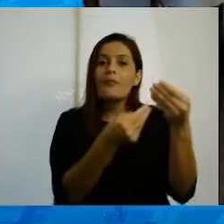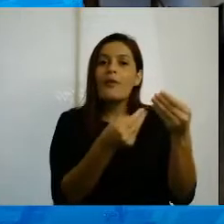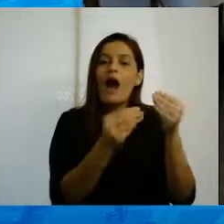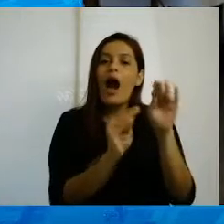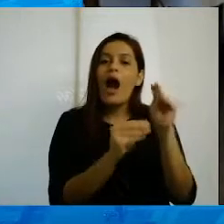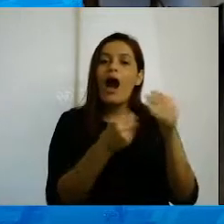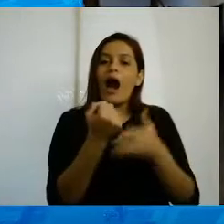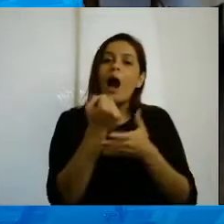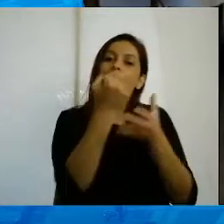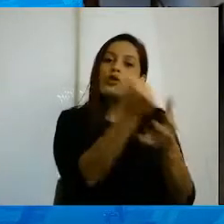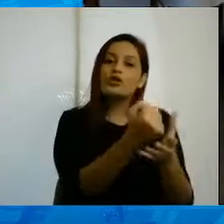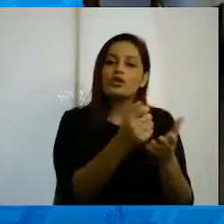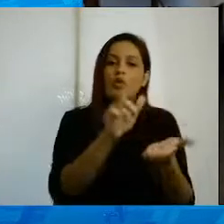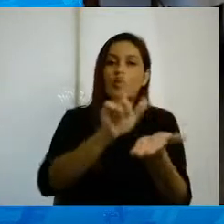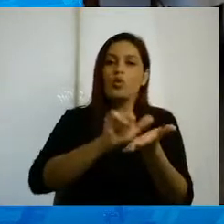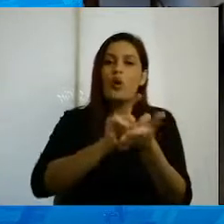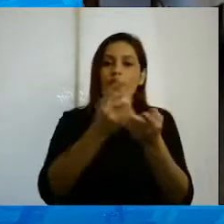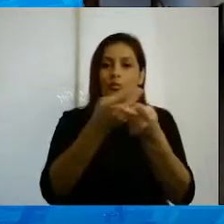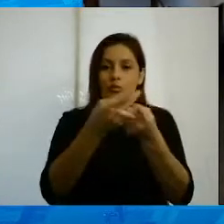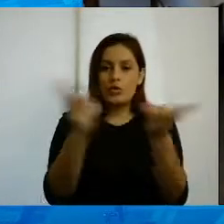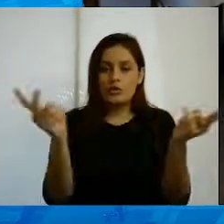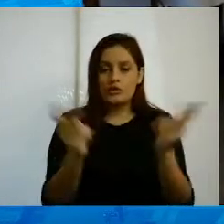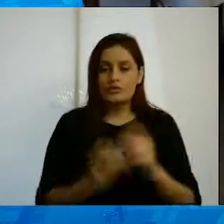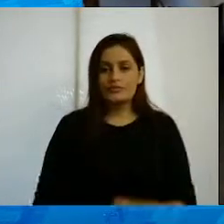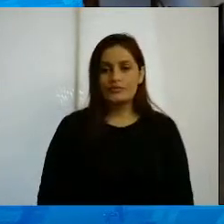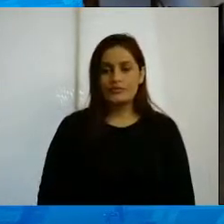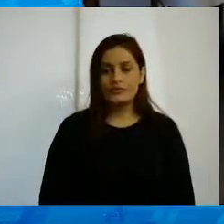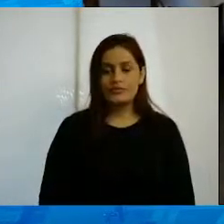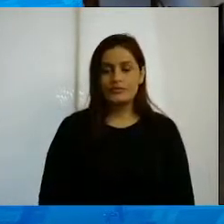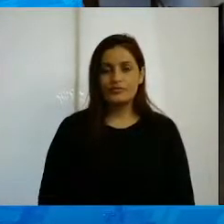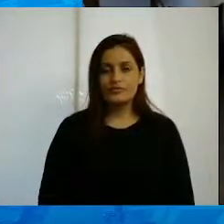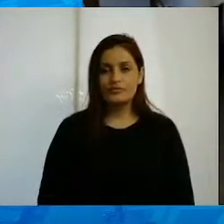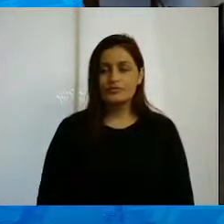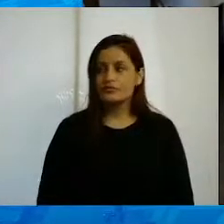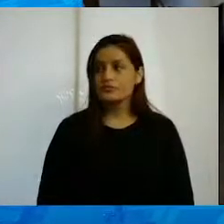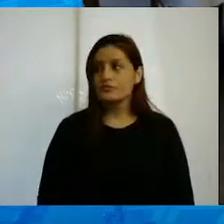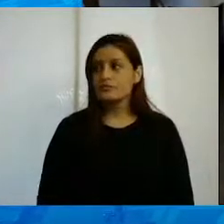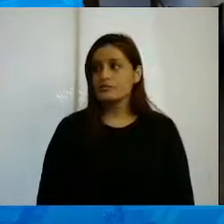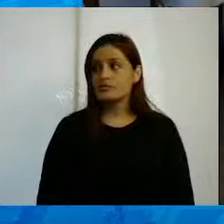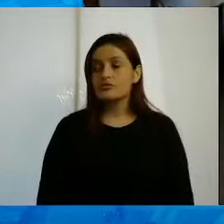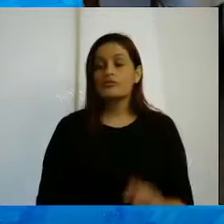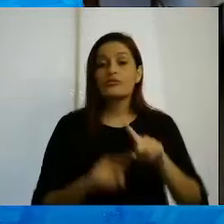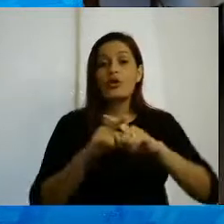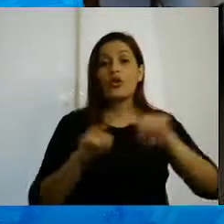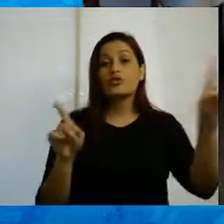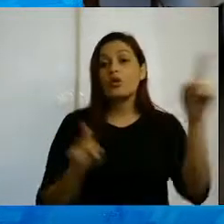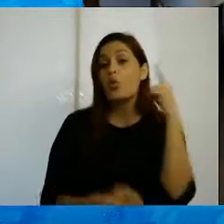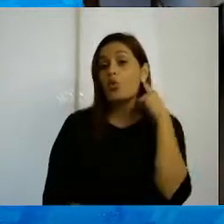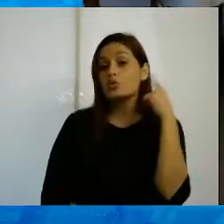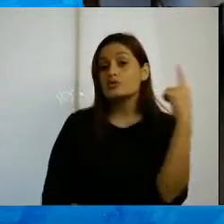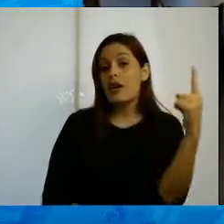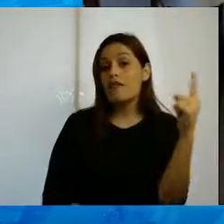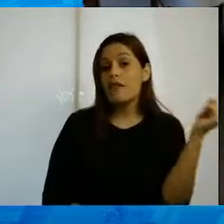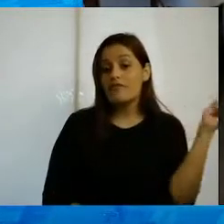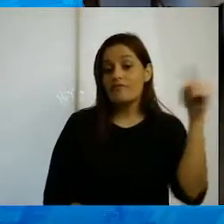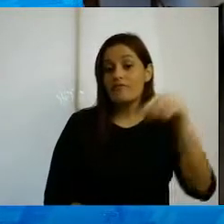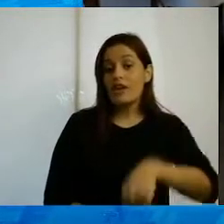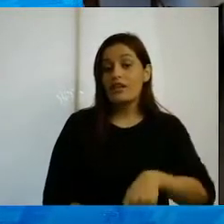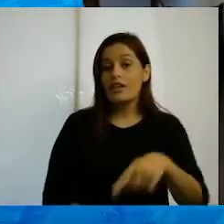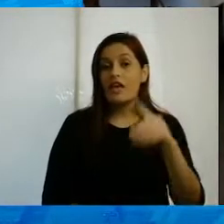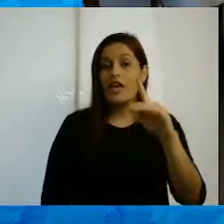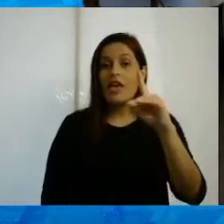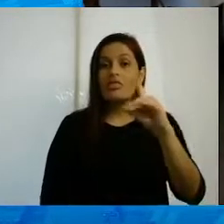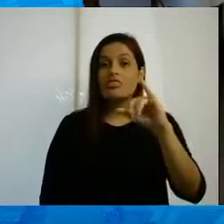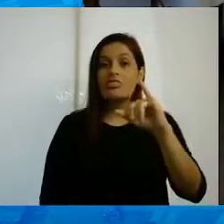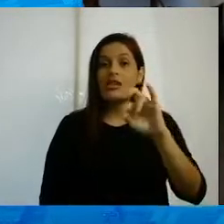Lo otro es el tema escuchado que viene una diputada, Armando Rojas